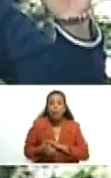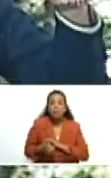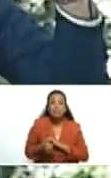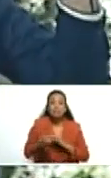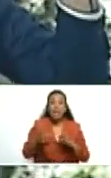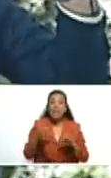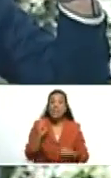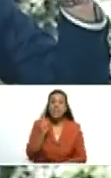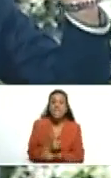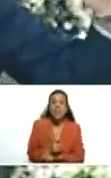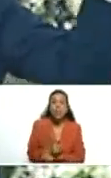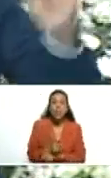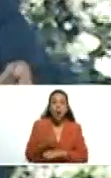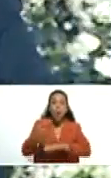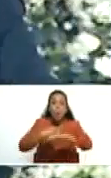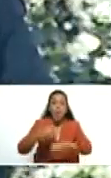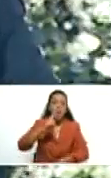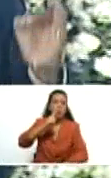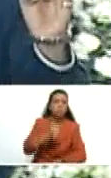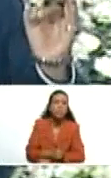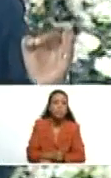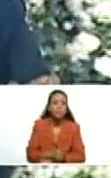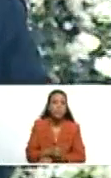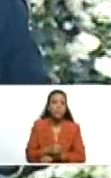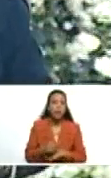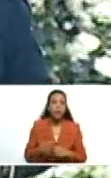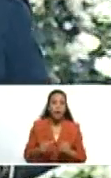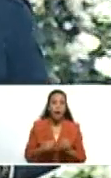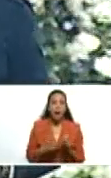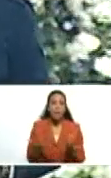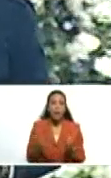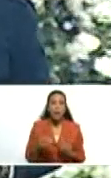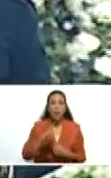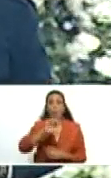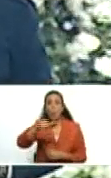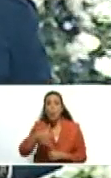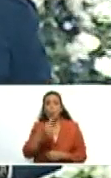dictadura entreguista, vendepatria de Juan Vicente Gómez,